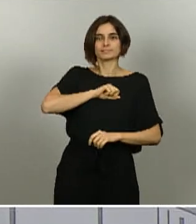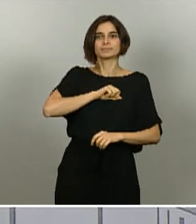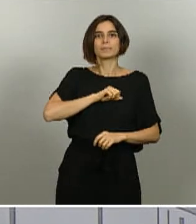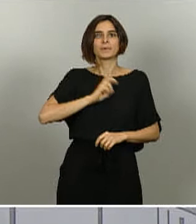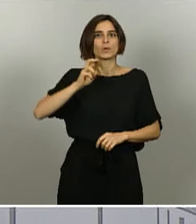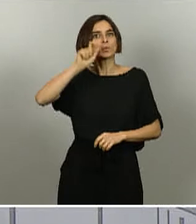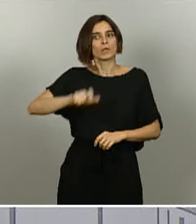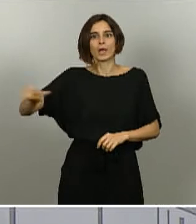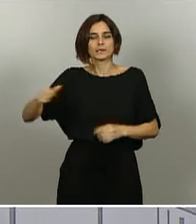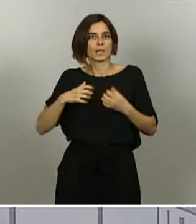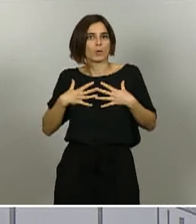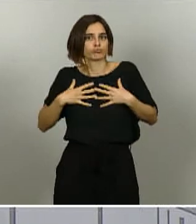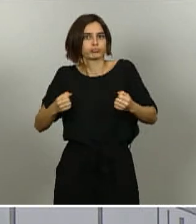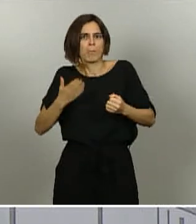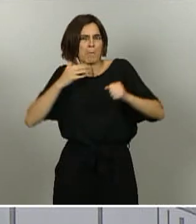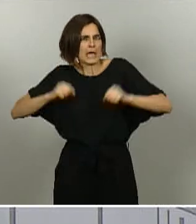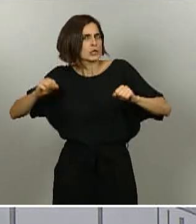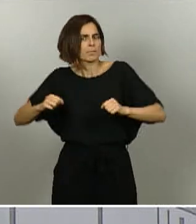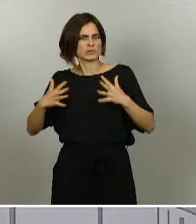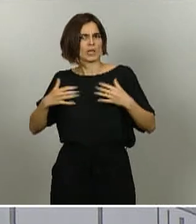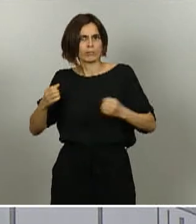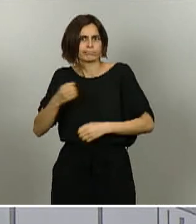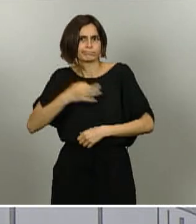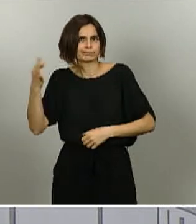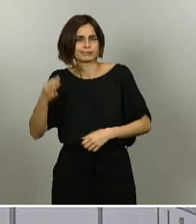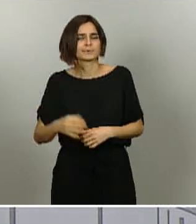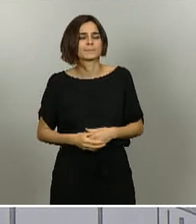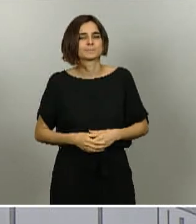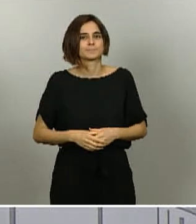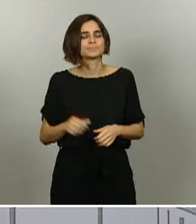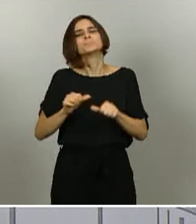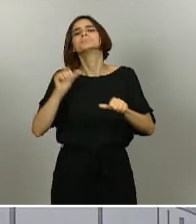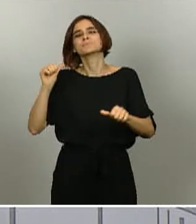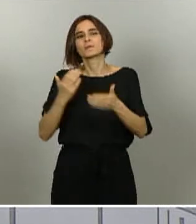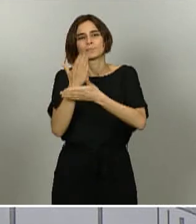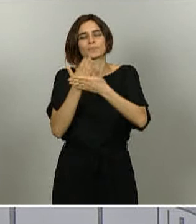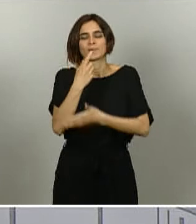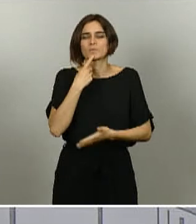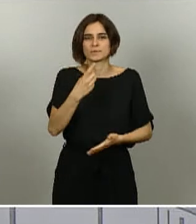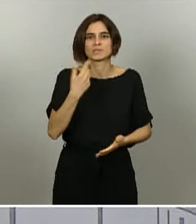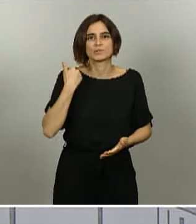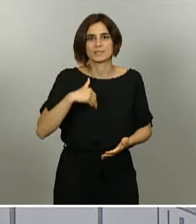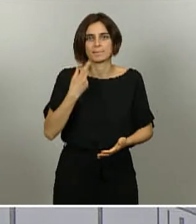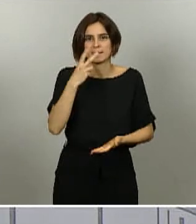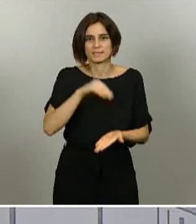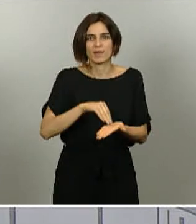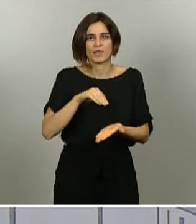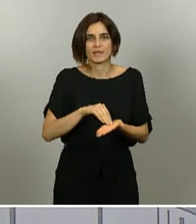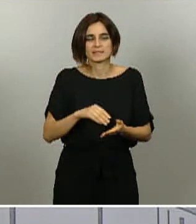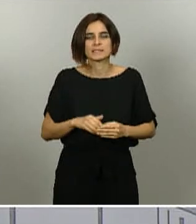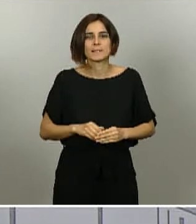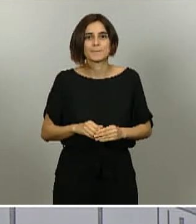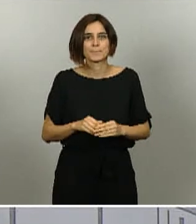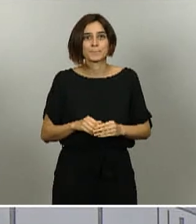Yo creo que lo hemos comentado en otras ocasiones. los riesgos son los riesgos a los